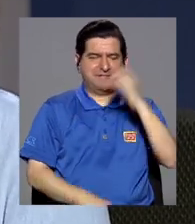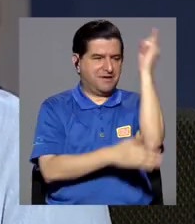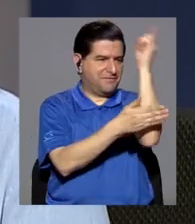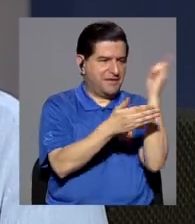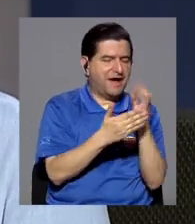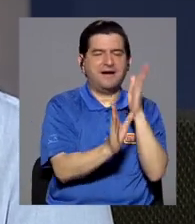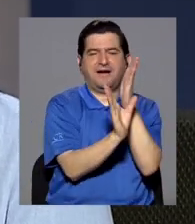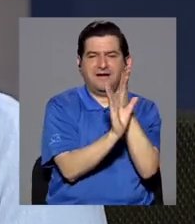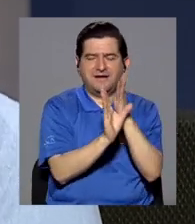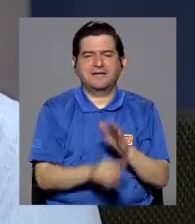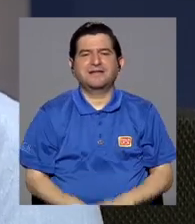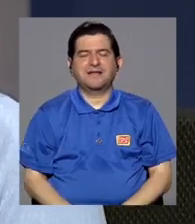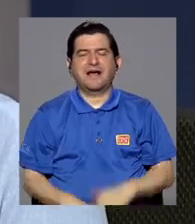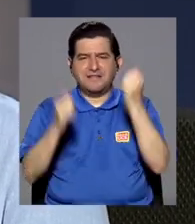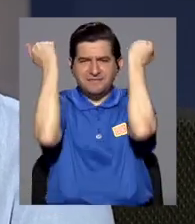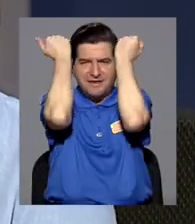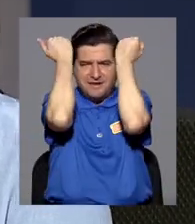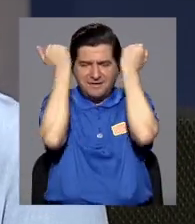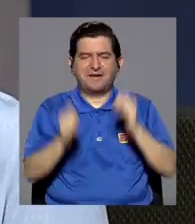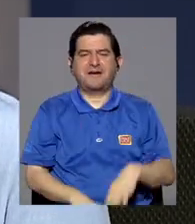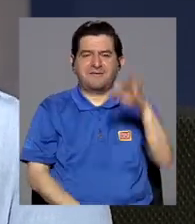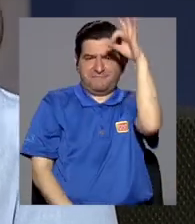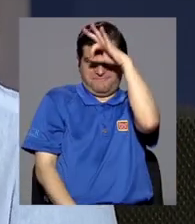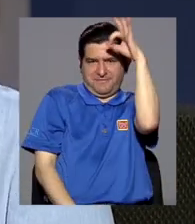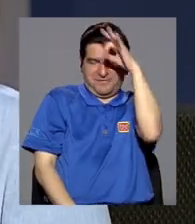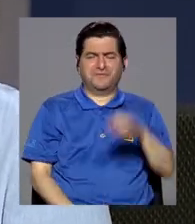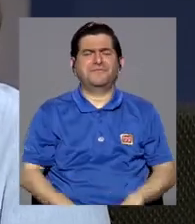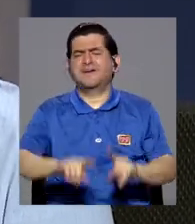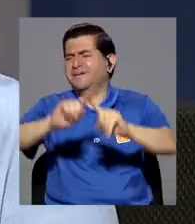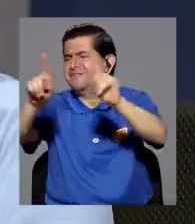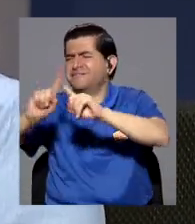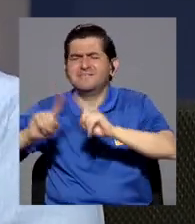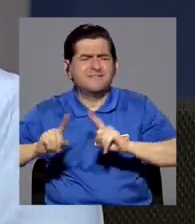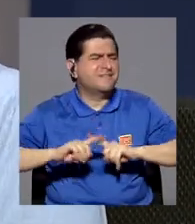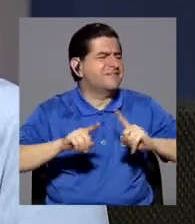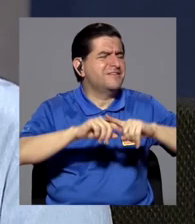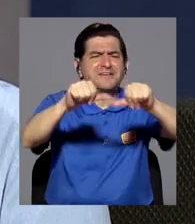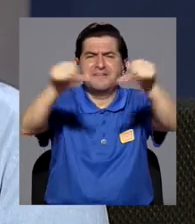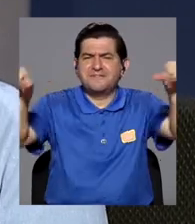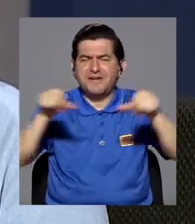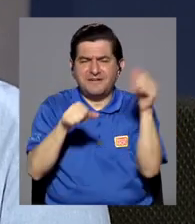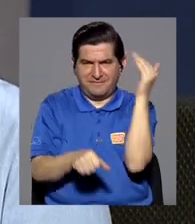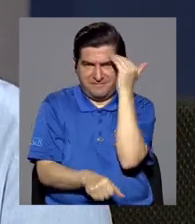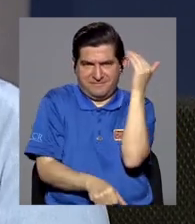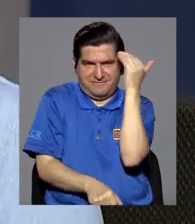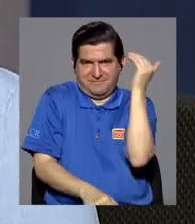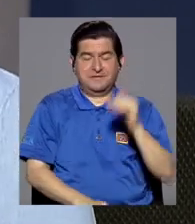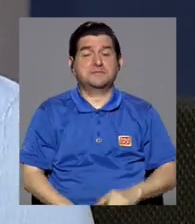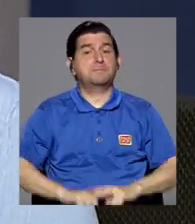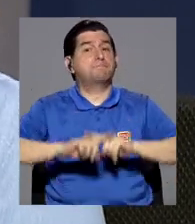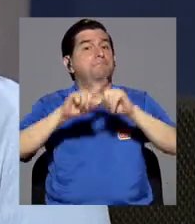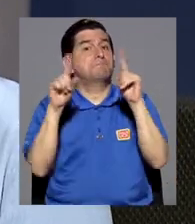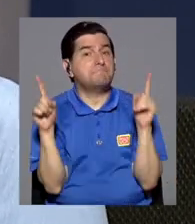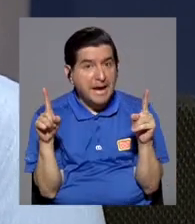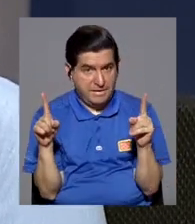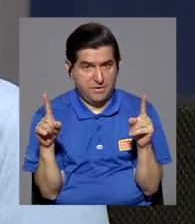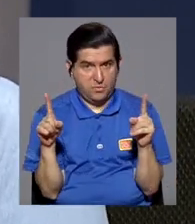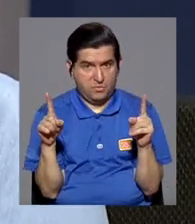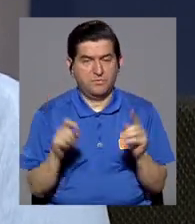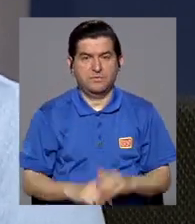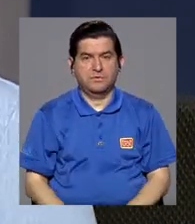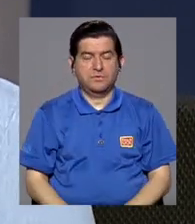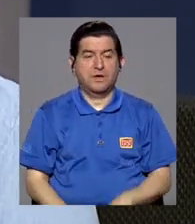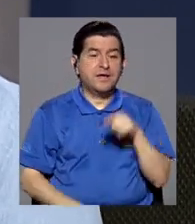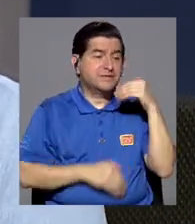arte de la psicología de la psiquiatría de la filosofía de muchos distintos campos de conocimiento pero justamente